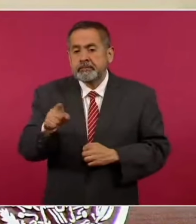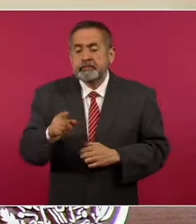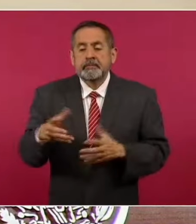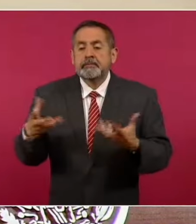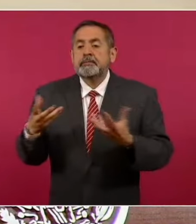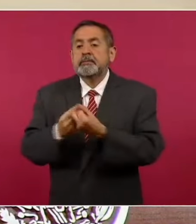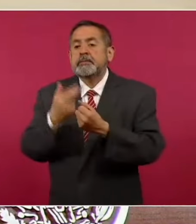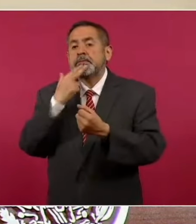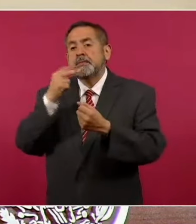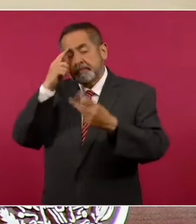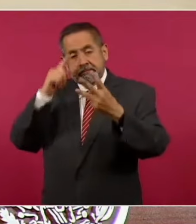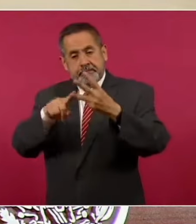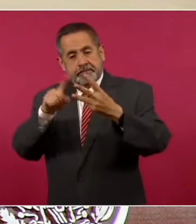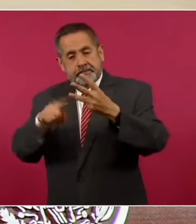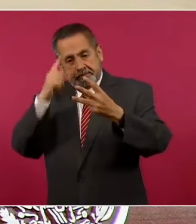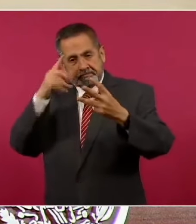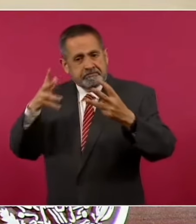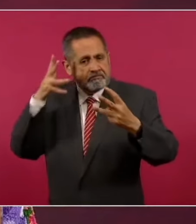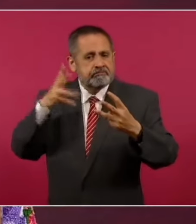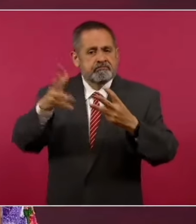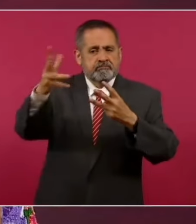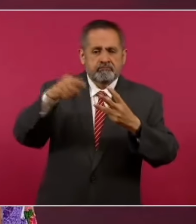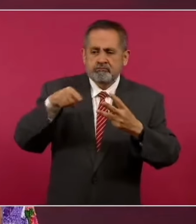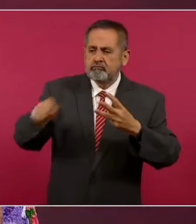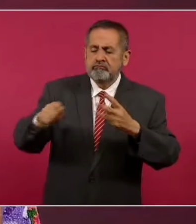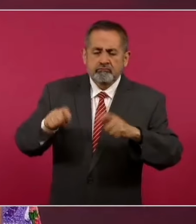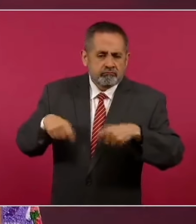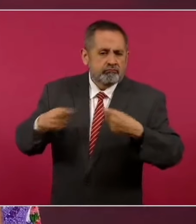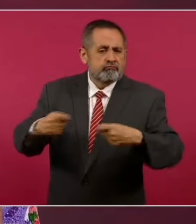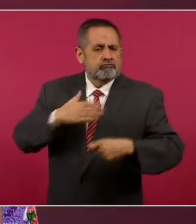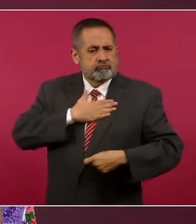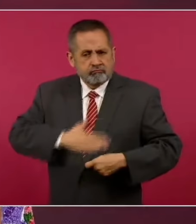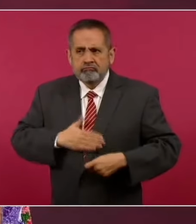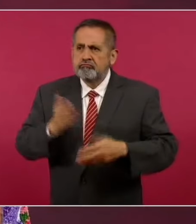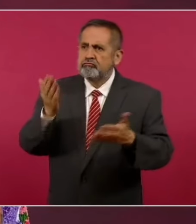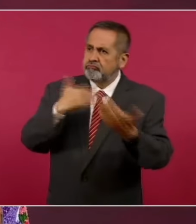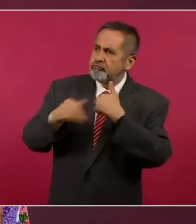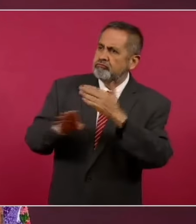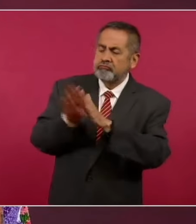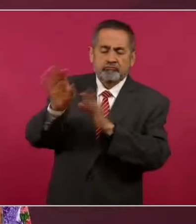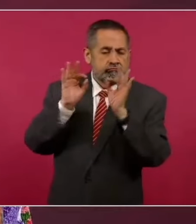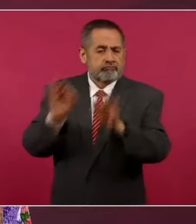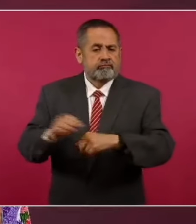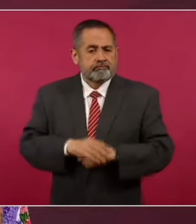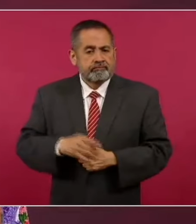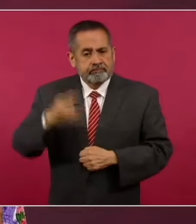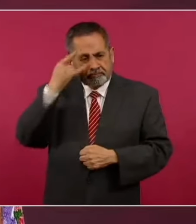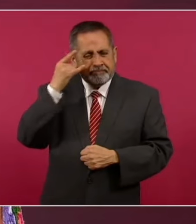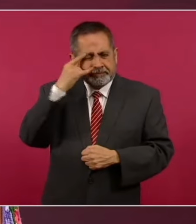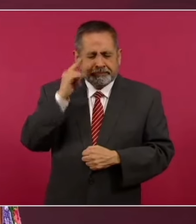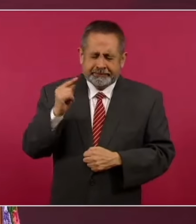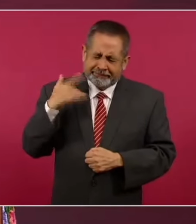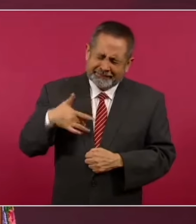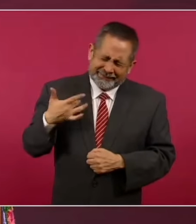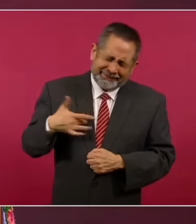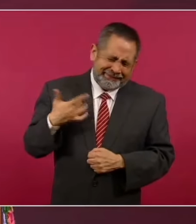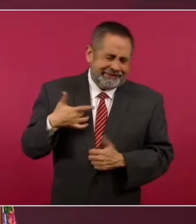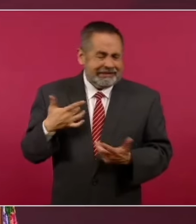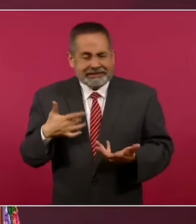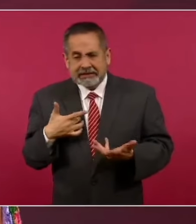el futuro, es palanca de desarrollo, es justicia. Campeche tiene heridas frescas,